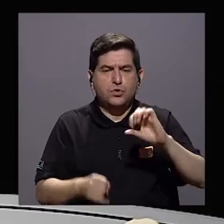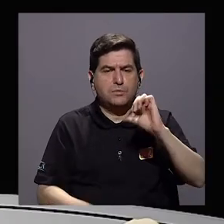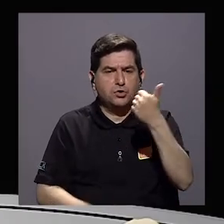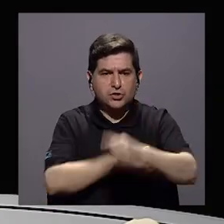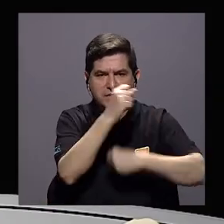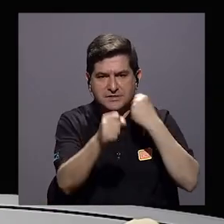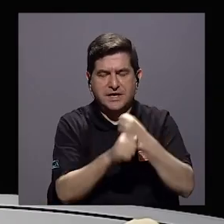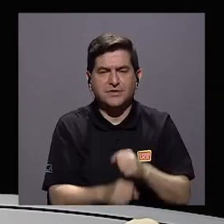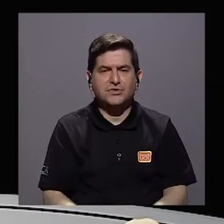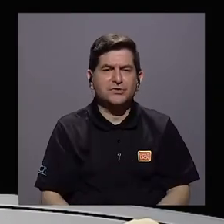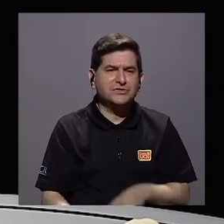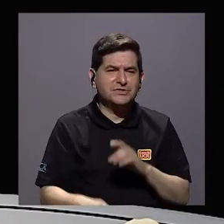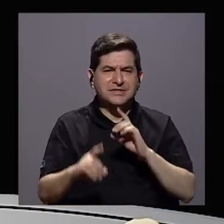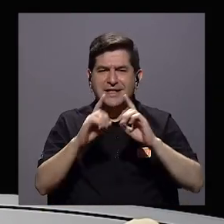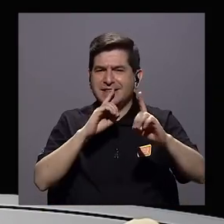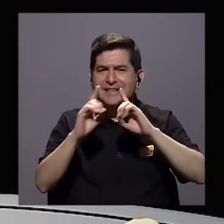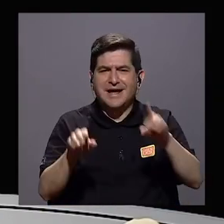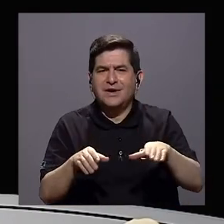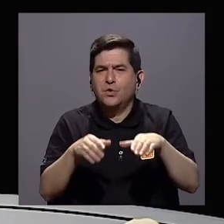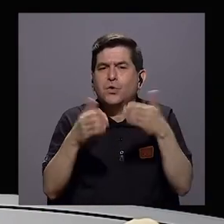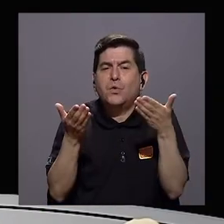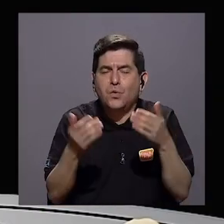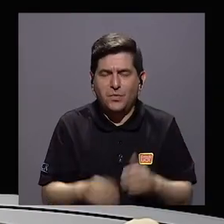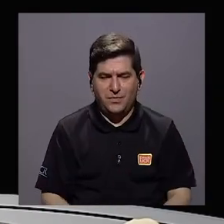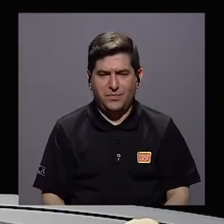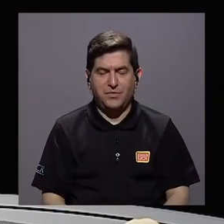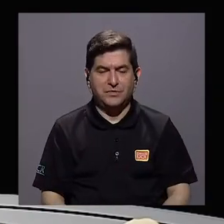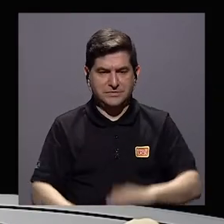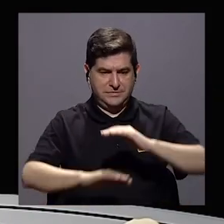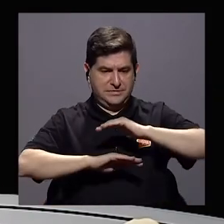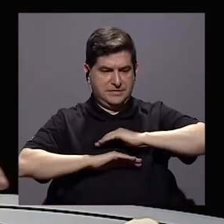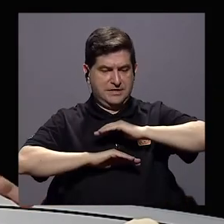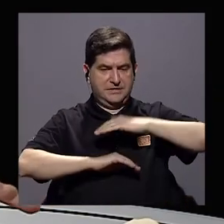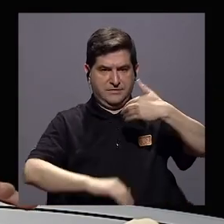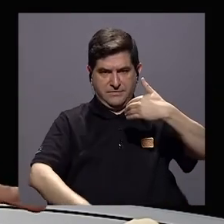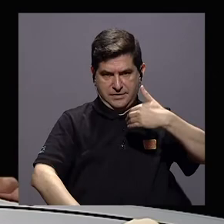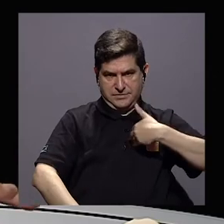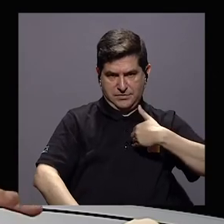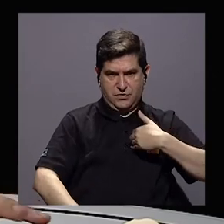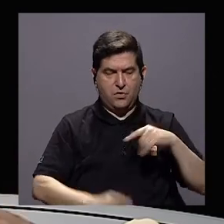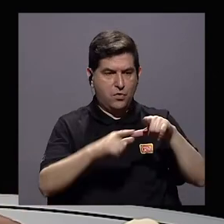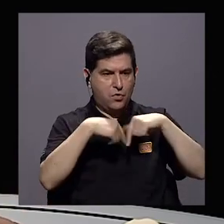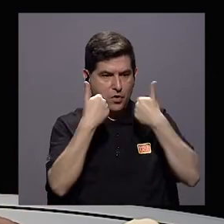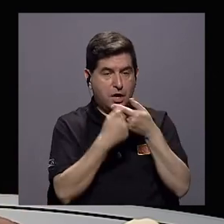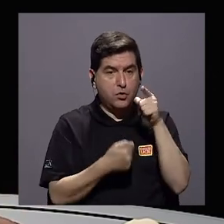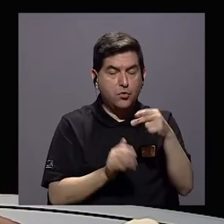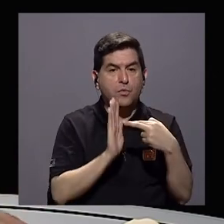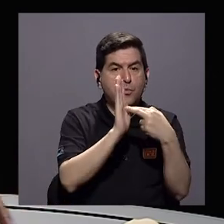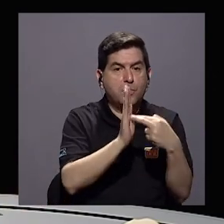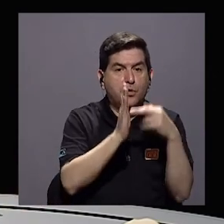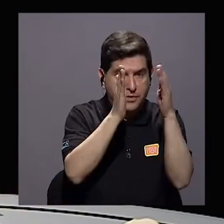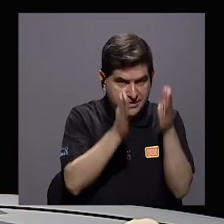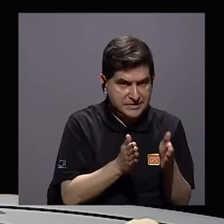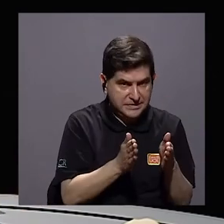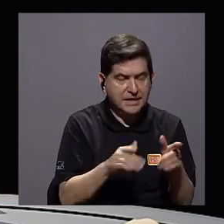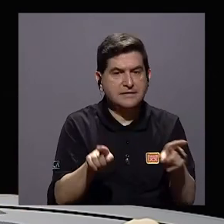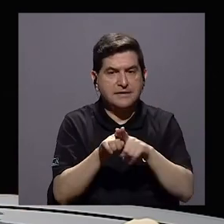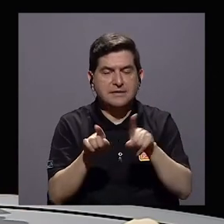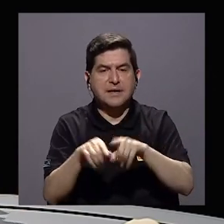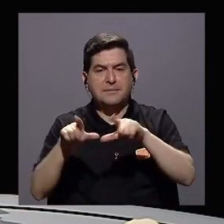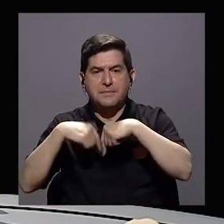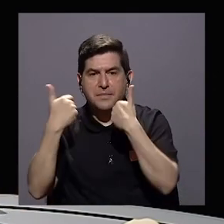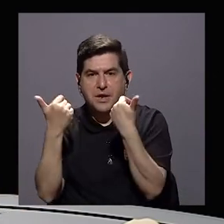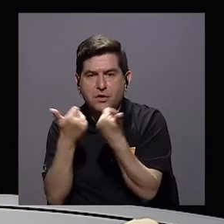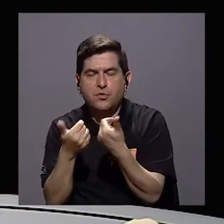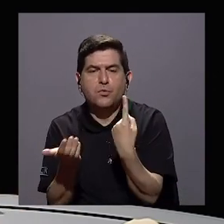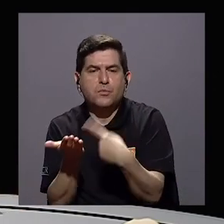¿Cómo lograr un diálogo que nos permita que haya una satisfacción de parte del sector que usted representa, pero también de